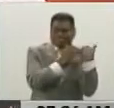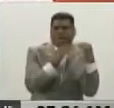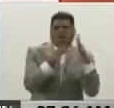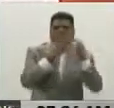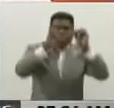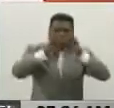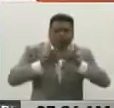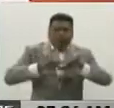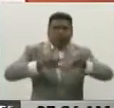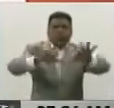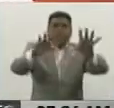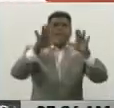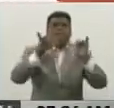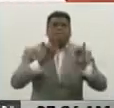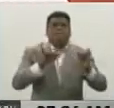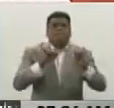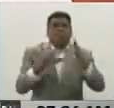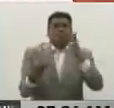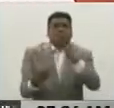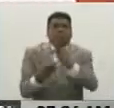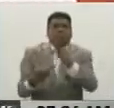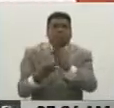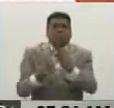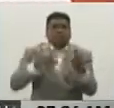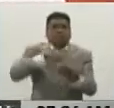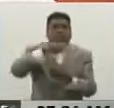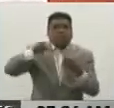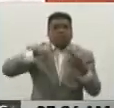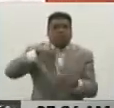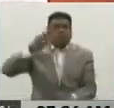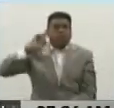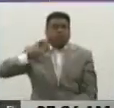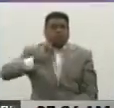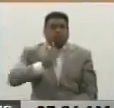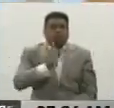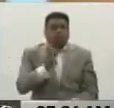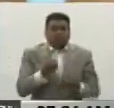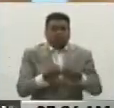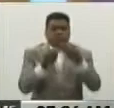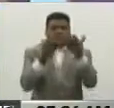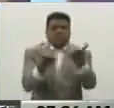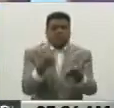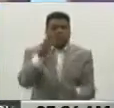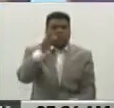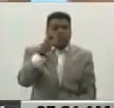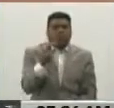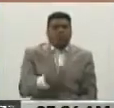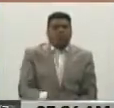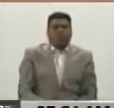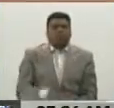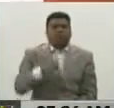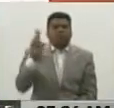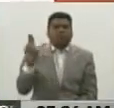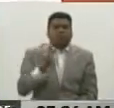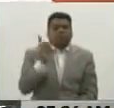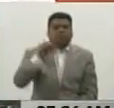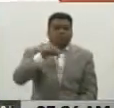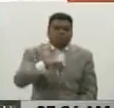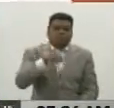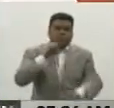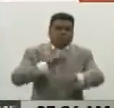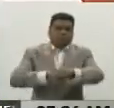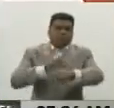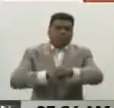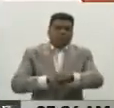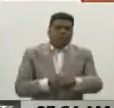despliegue tecnológico que la revolución bolivariana ha garantizado para el pueblo puede estar siendo utilizada en este momento, además, en